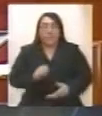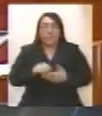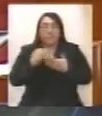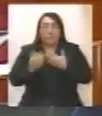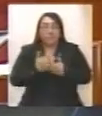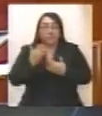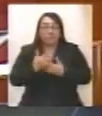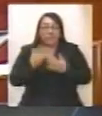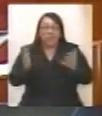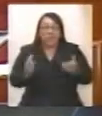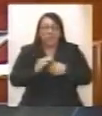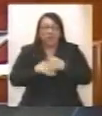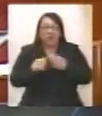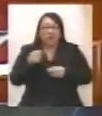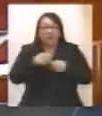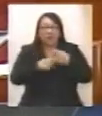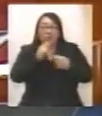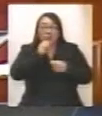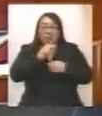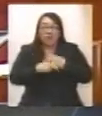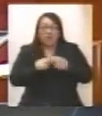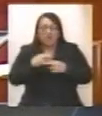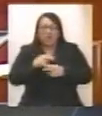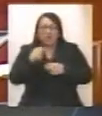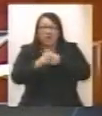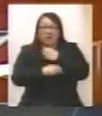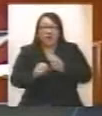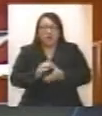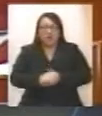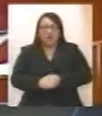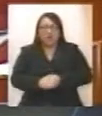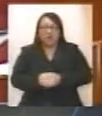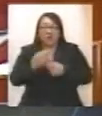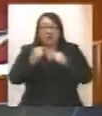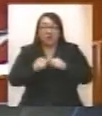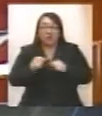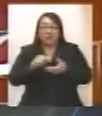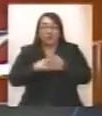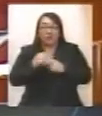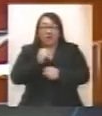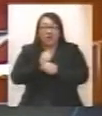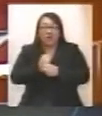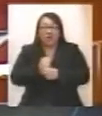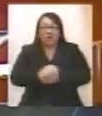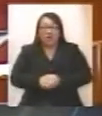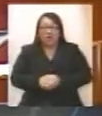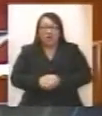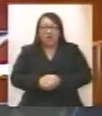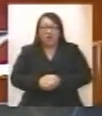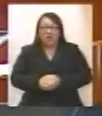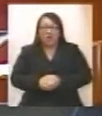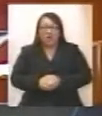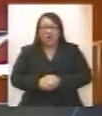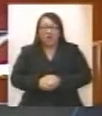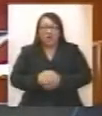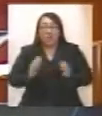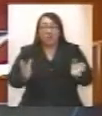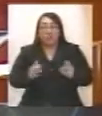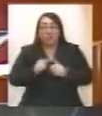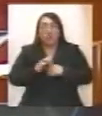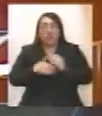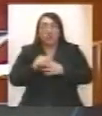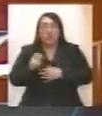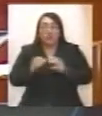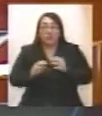Facilitar y promover la inversión privada nacional y extranjera para continuar generando empleo, fomentando la formalización de la